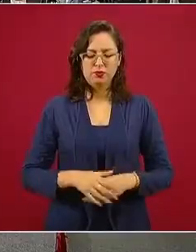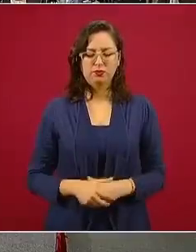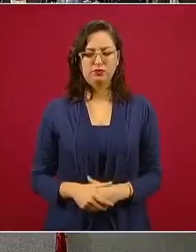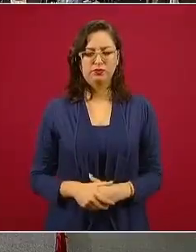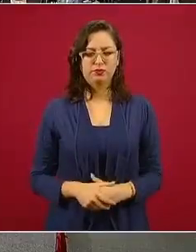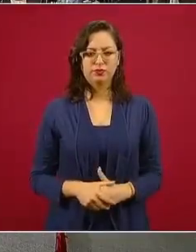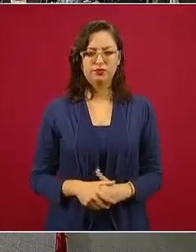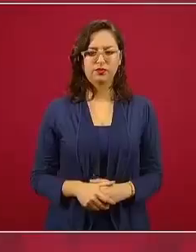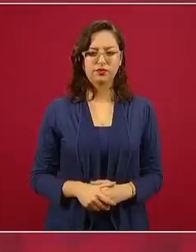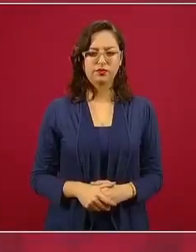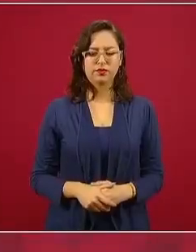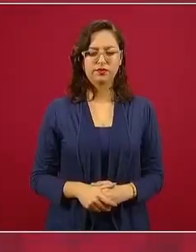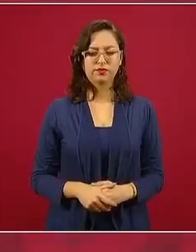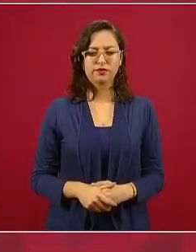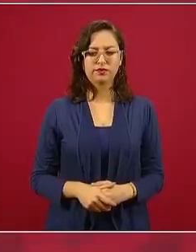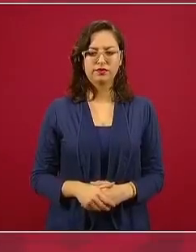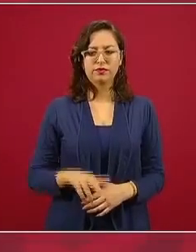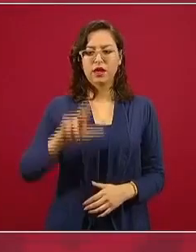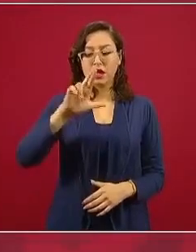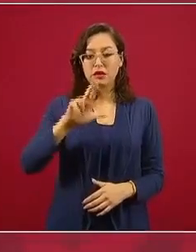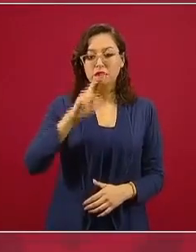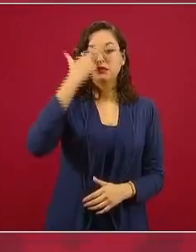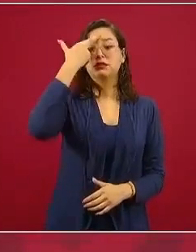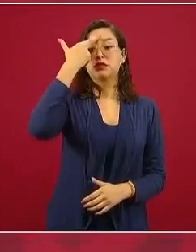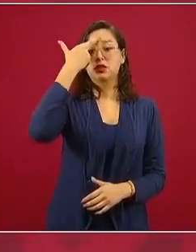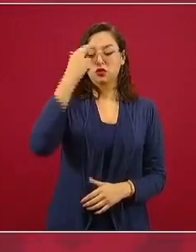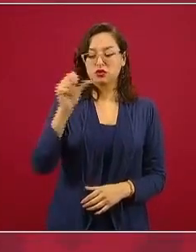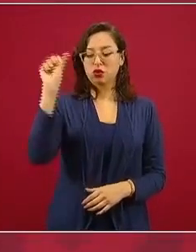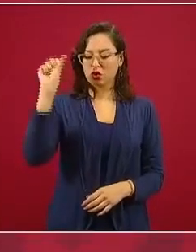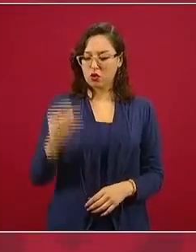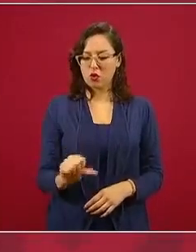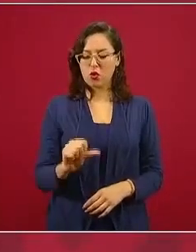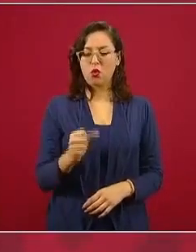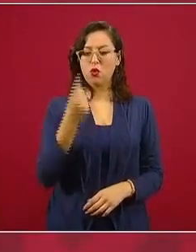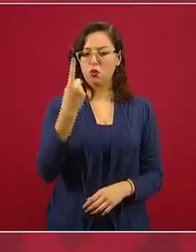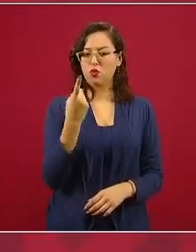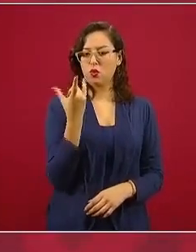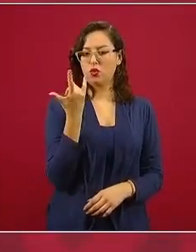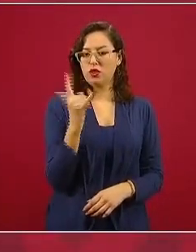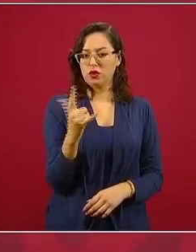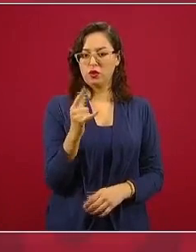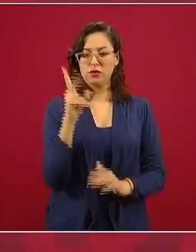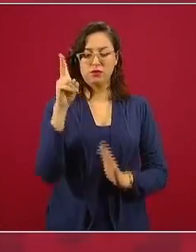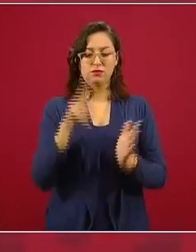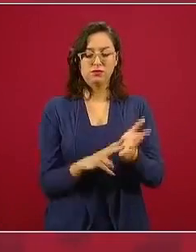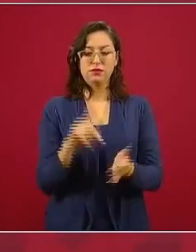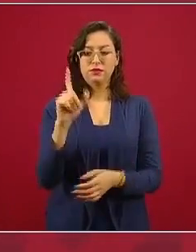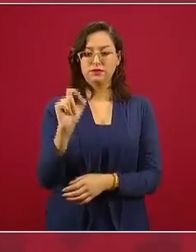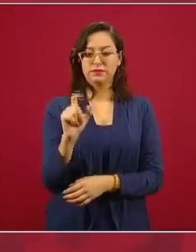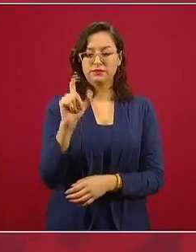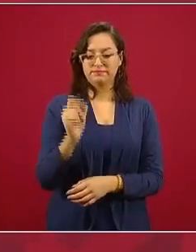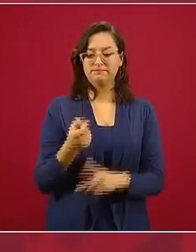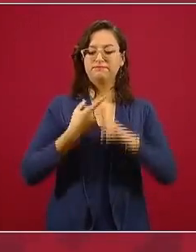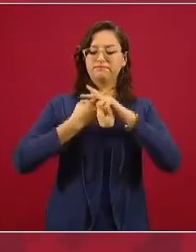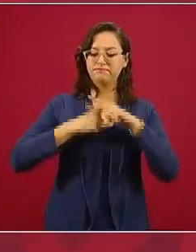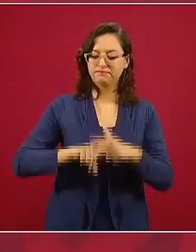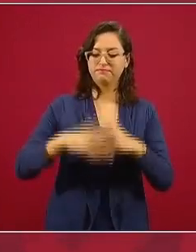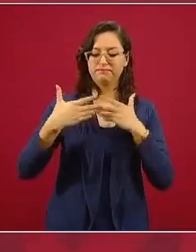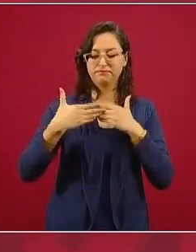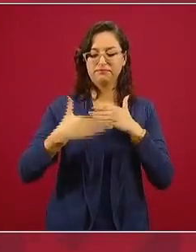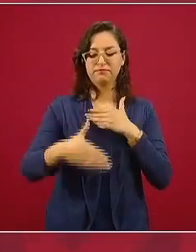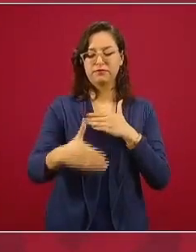para recordar que el primer minuto de este día, el 1 de julio de 2020, entra en vigor